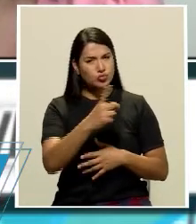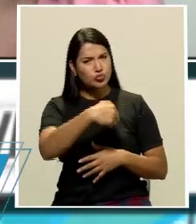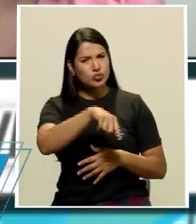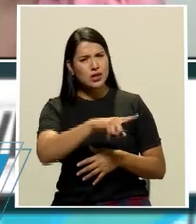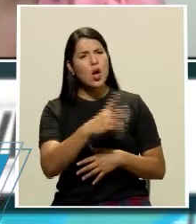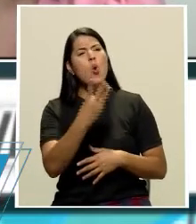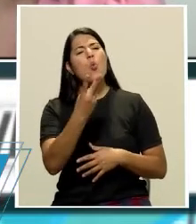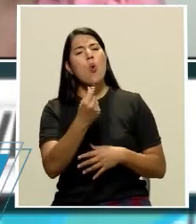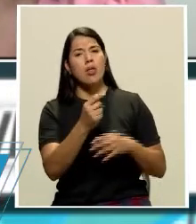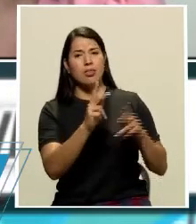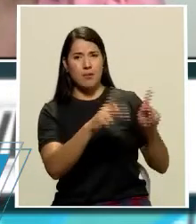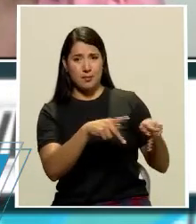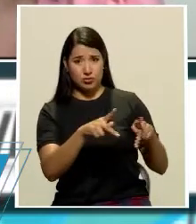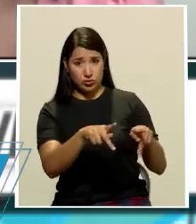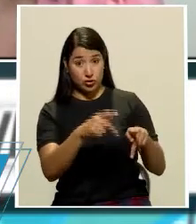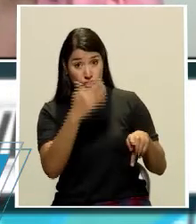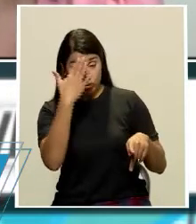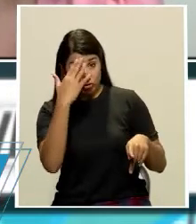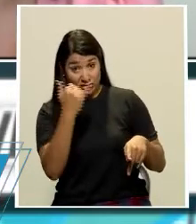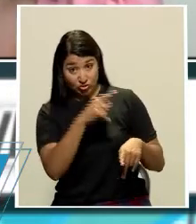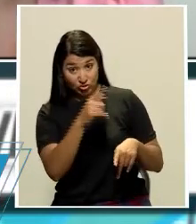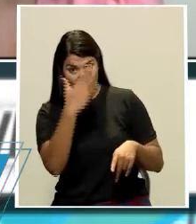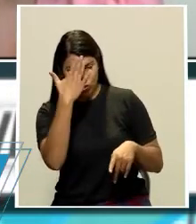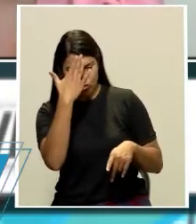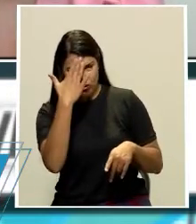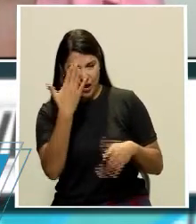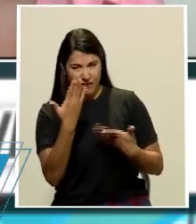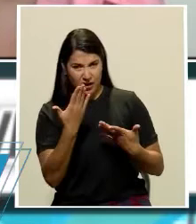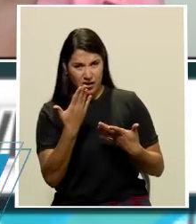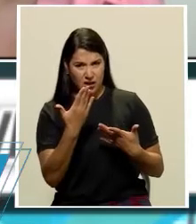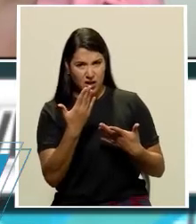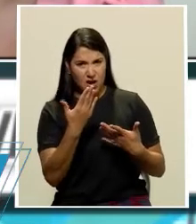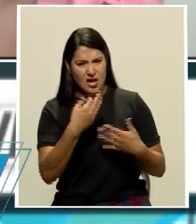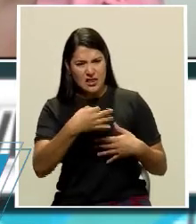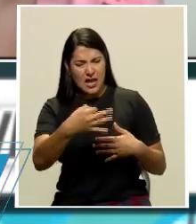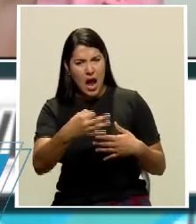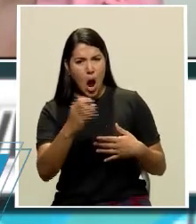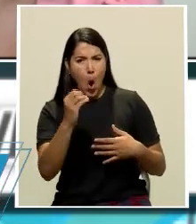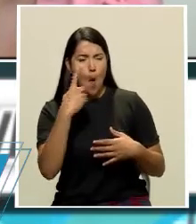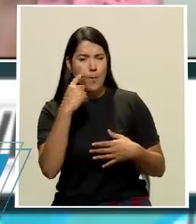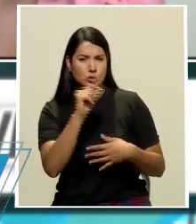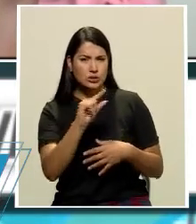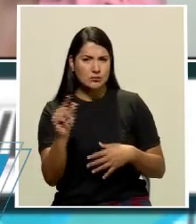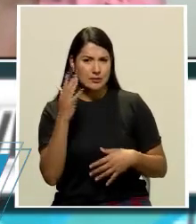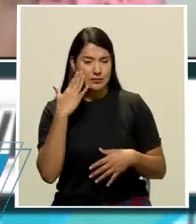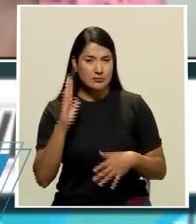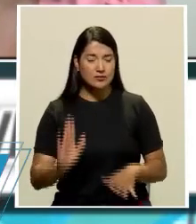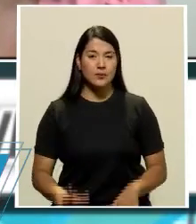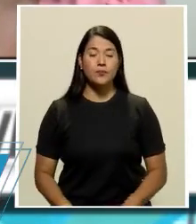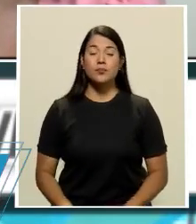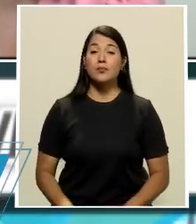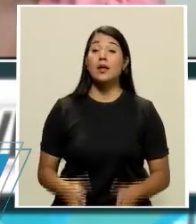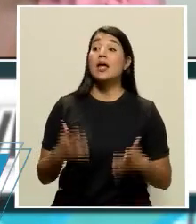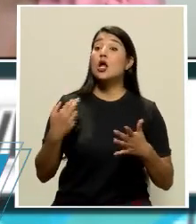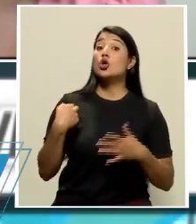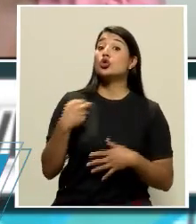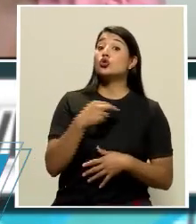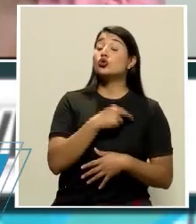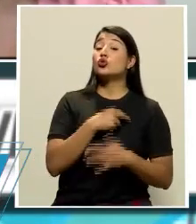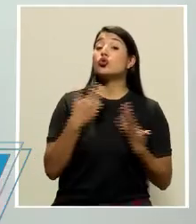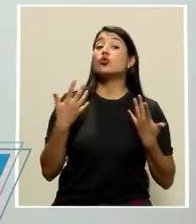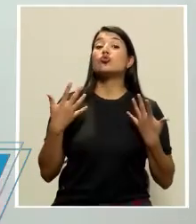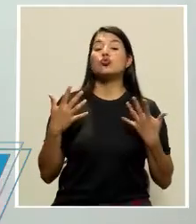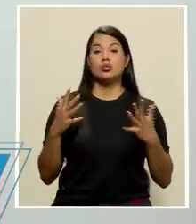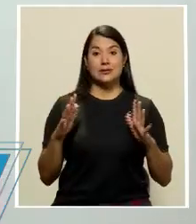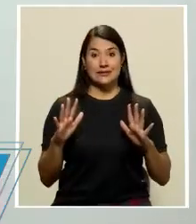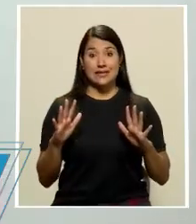El volumen de gente, no sé si lo puede expresar de manera diaria o semanal. En total estamos